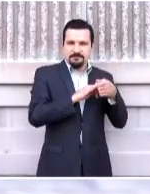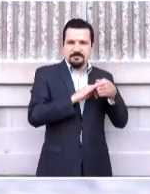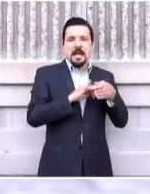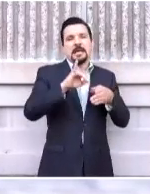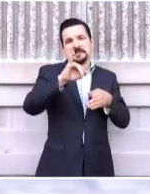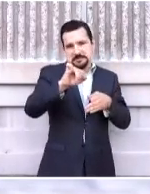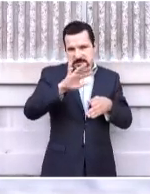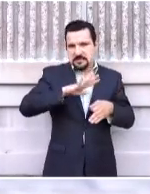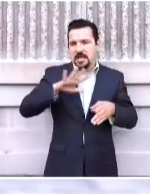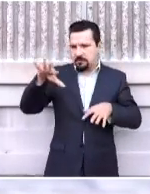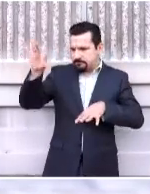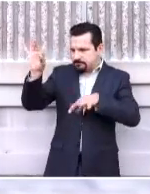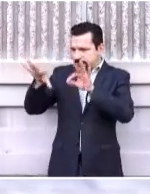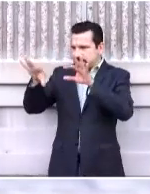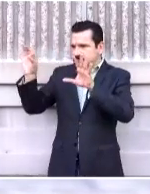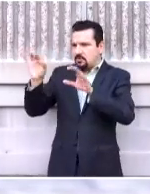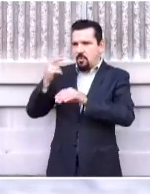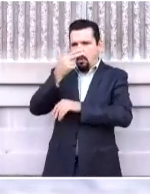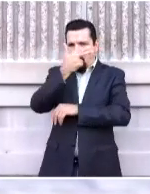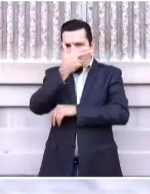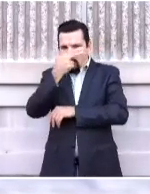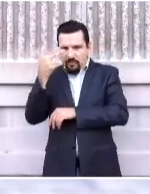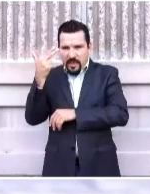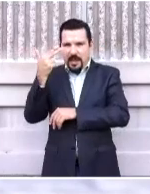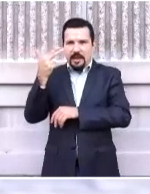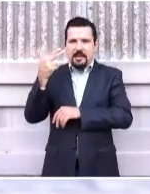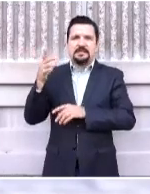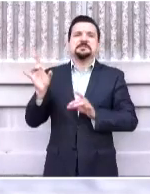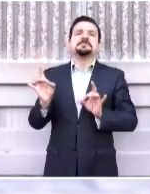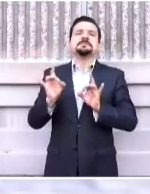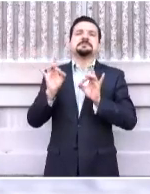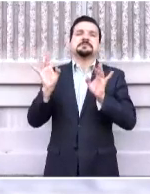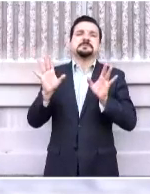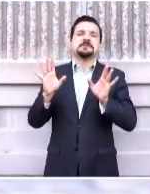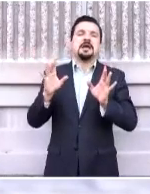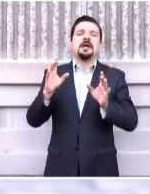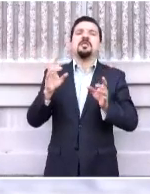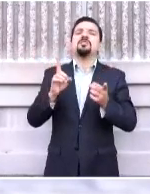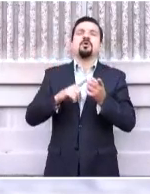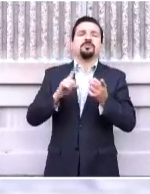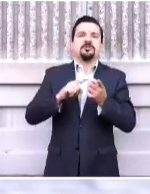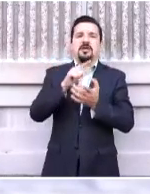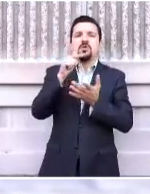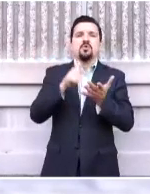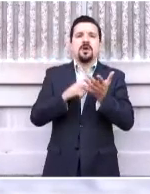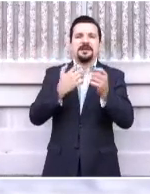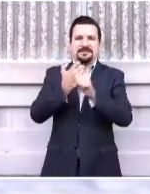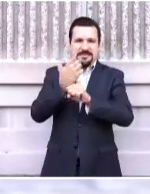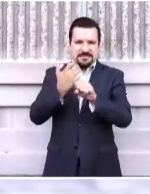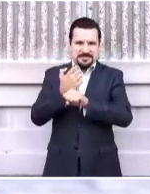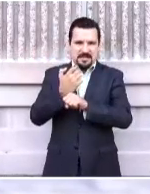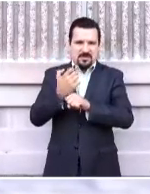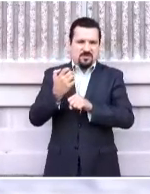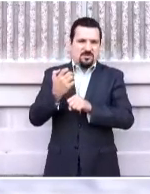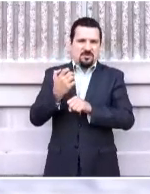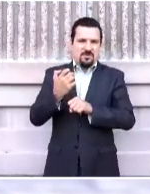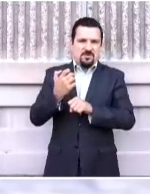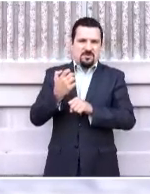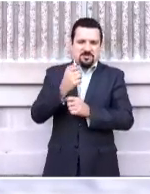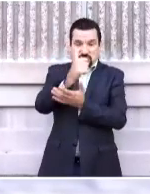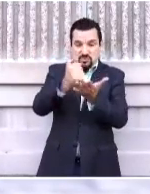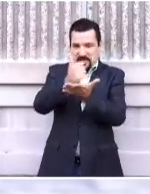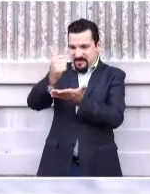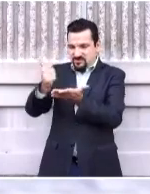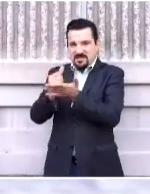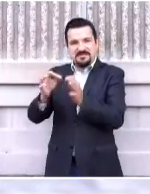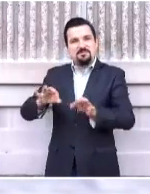la contratación de hoteles en las principales ciudades del estado. Los avances son altos e incluso